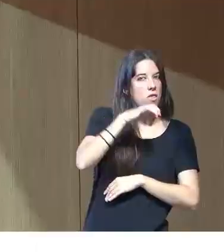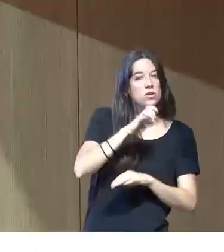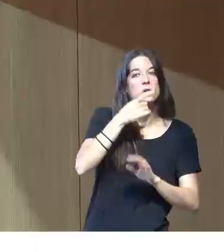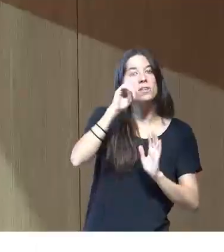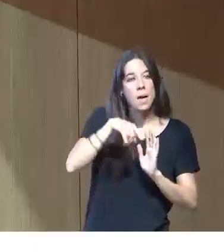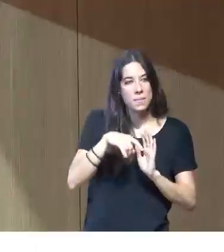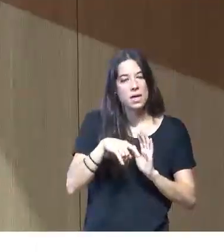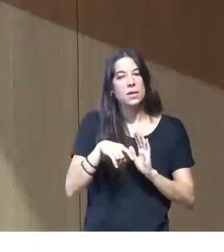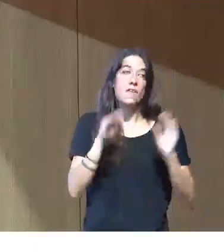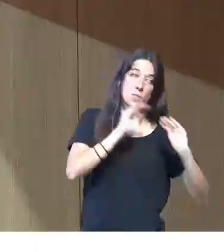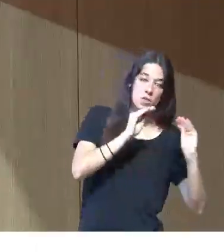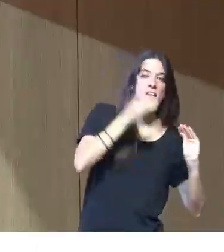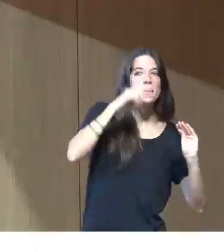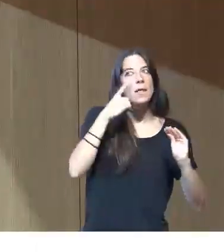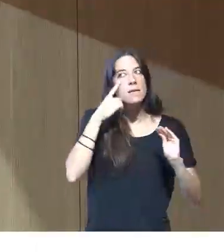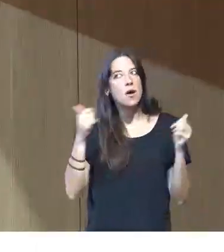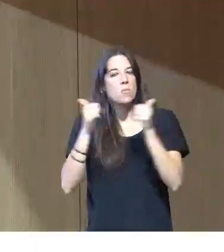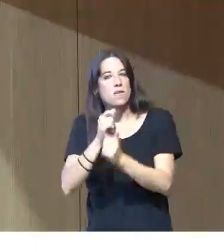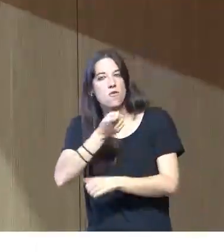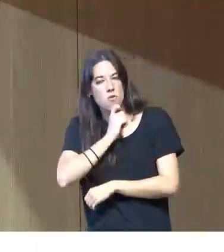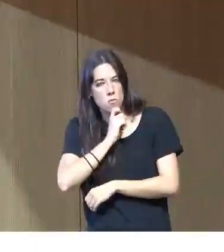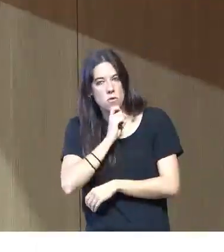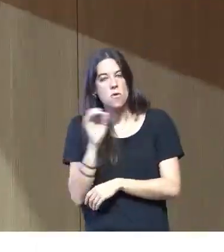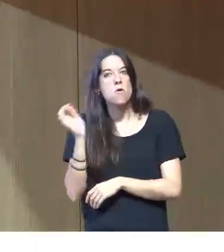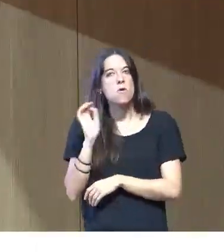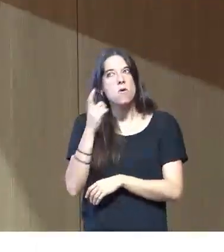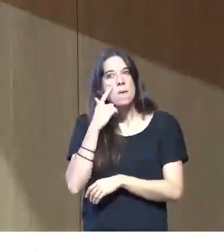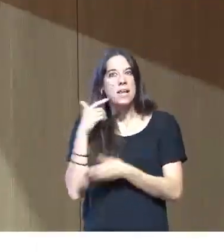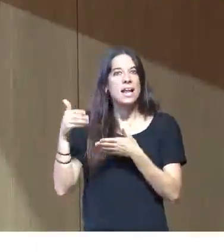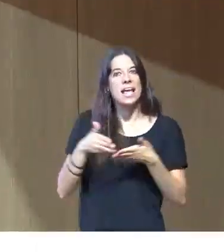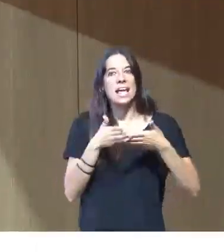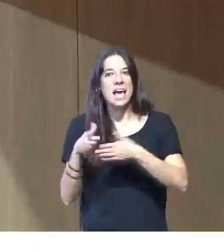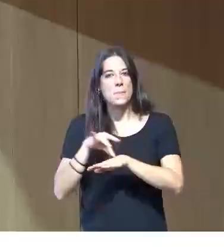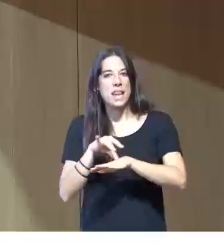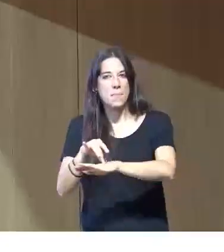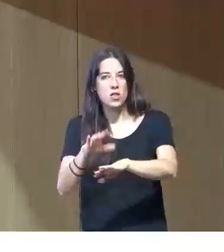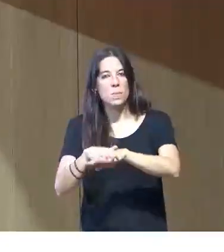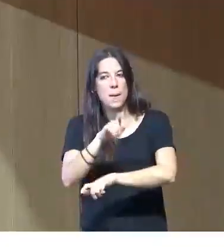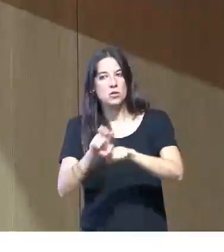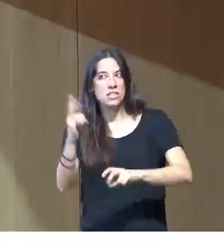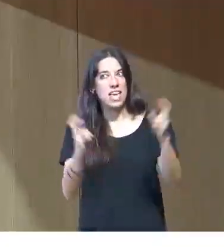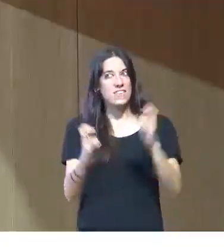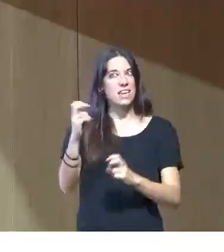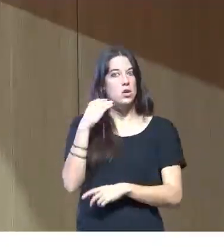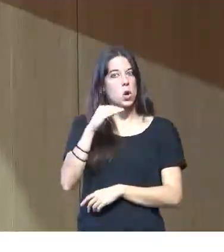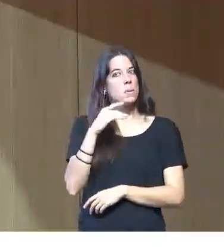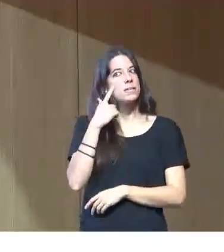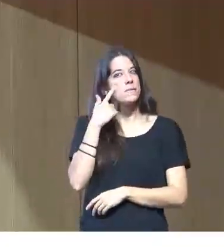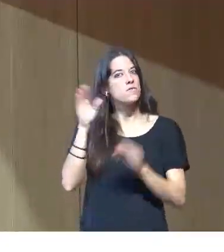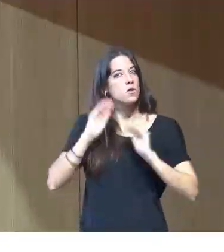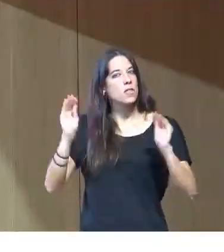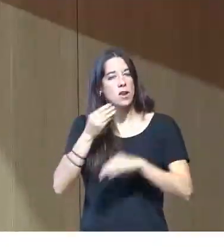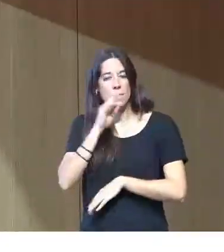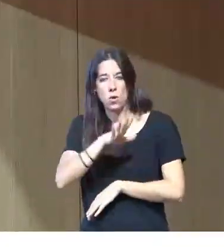innovadores en cómo acompañamos o cómo llevamos a ese encaminamiento a los jóvenes que llegan a nosotros para que tengan la mejor formación